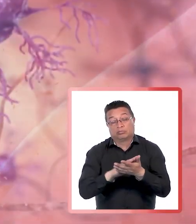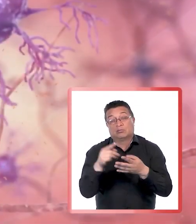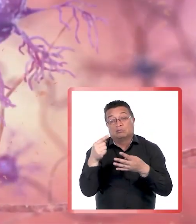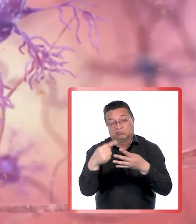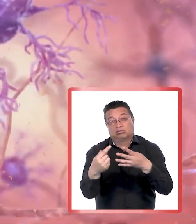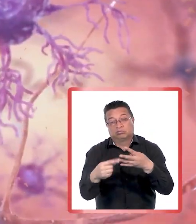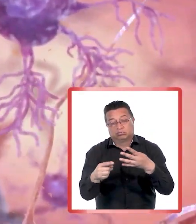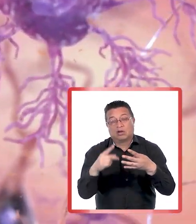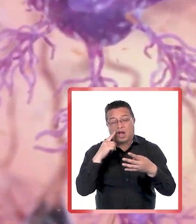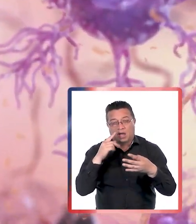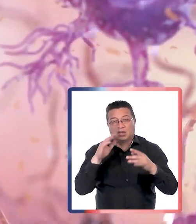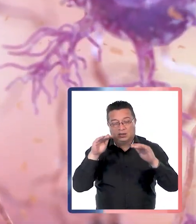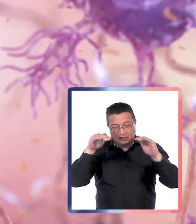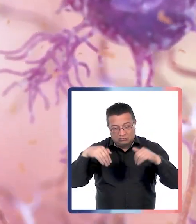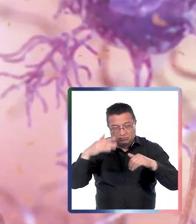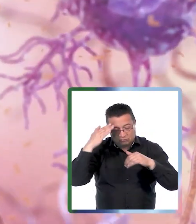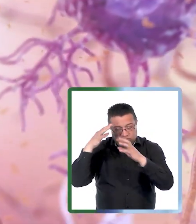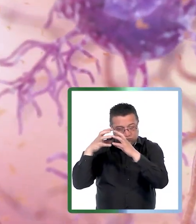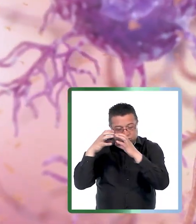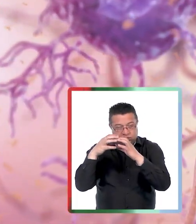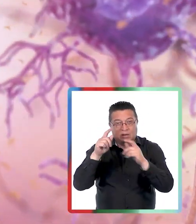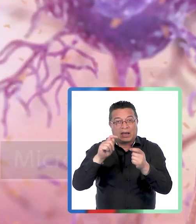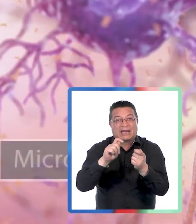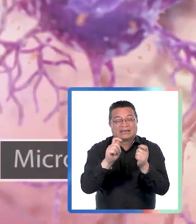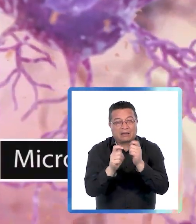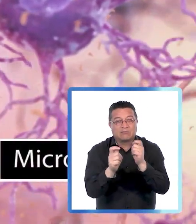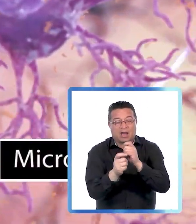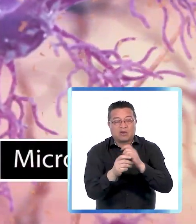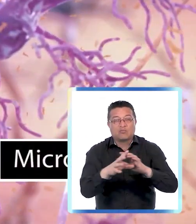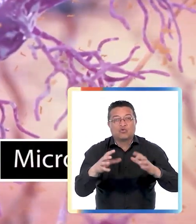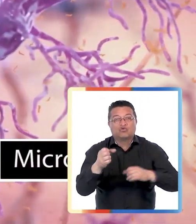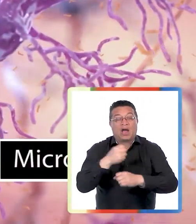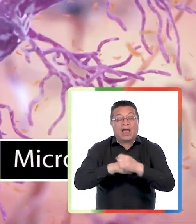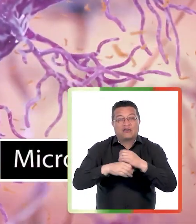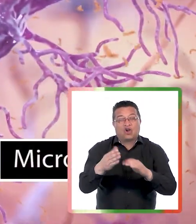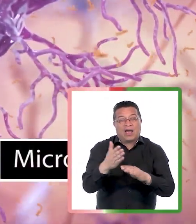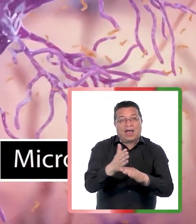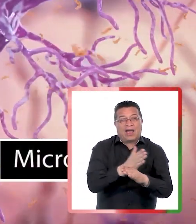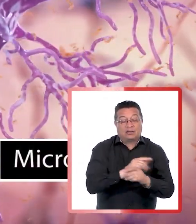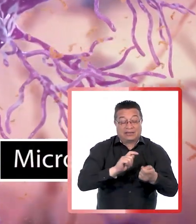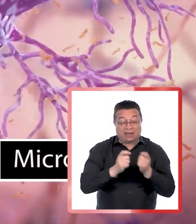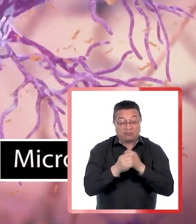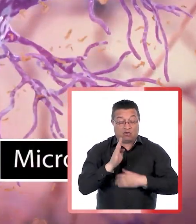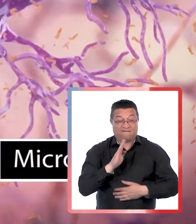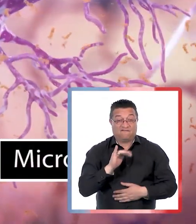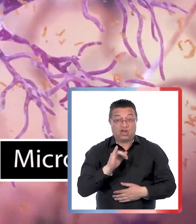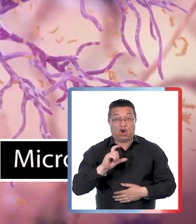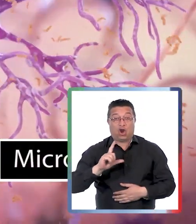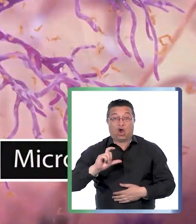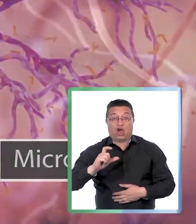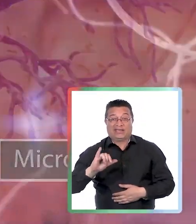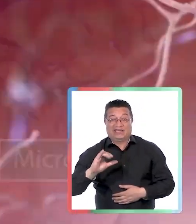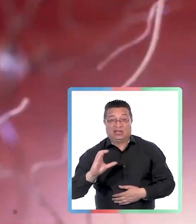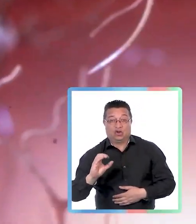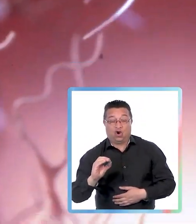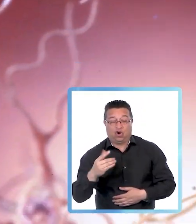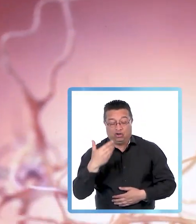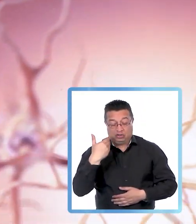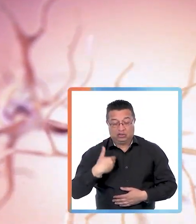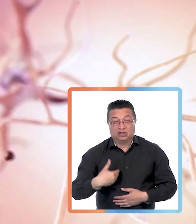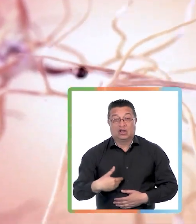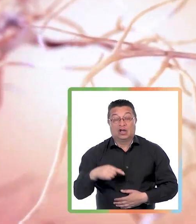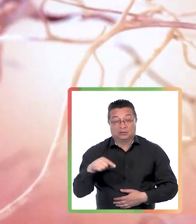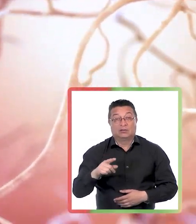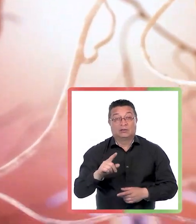Parkinson, por ejemplo, que es una enfermedad neurodegenerativa, los cambios ocurren muchísimos años antes, los cambios biológicos.